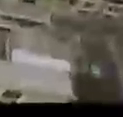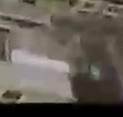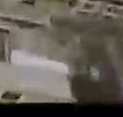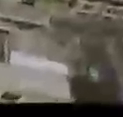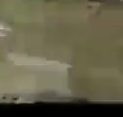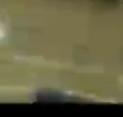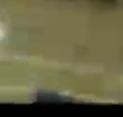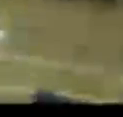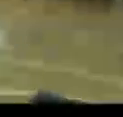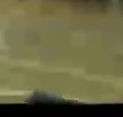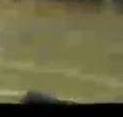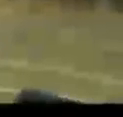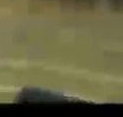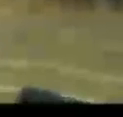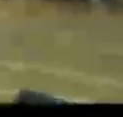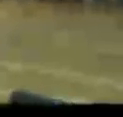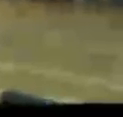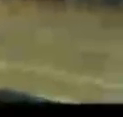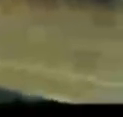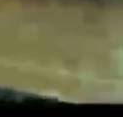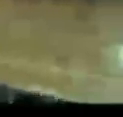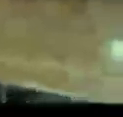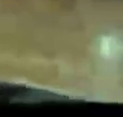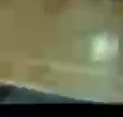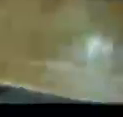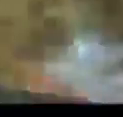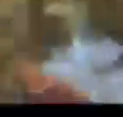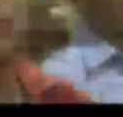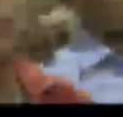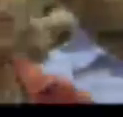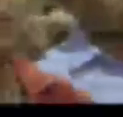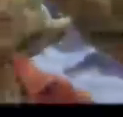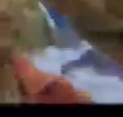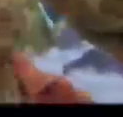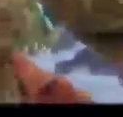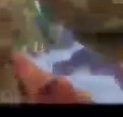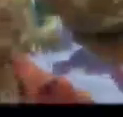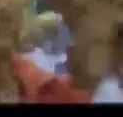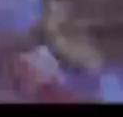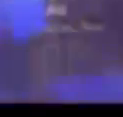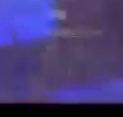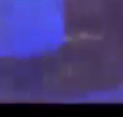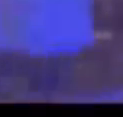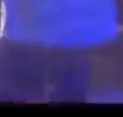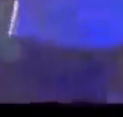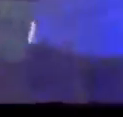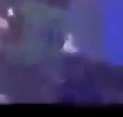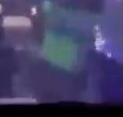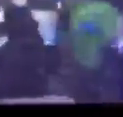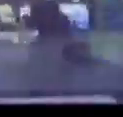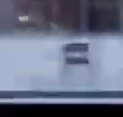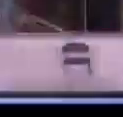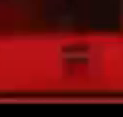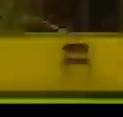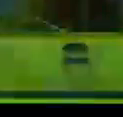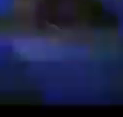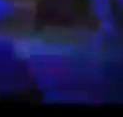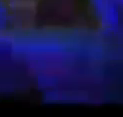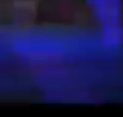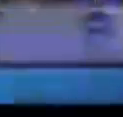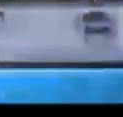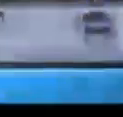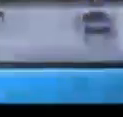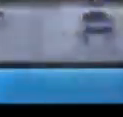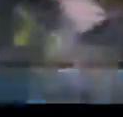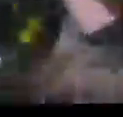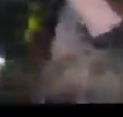en Montecristi. Te esperamos con toda tu familia y amigos en la cancha múltiple del Colegio 23 de Octubre. Ven a disfrutar del concierto con los mejores y